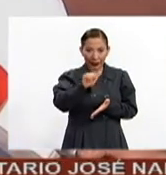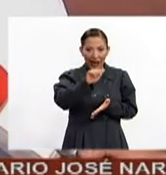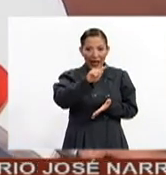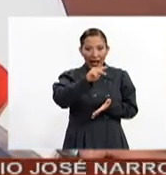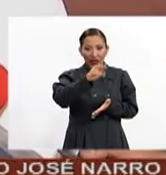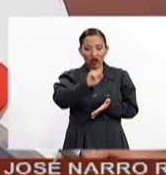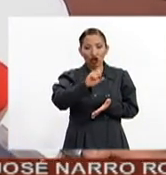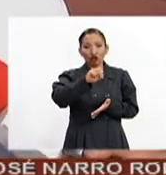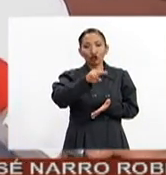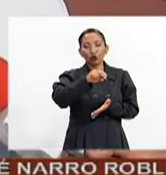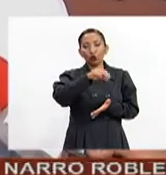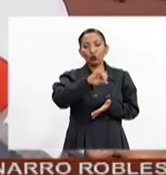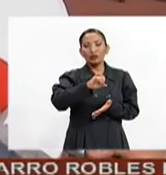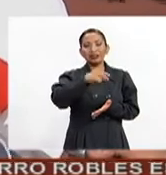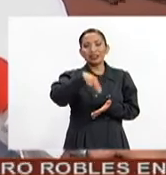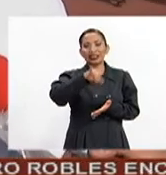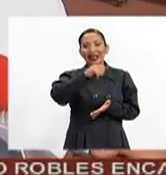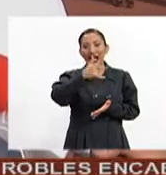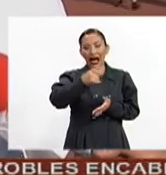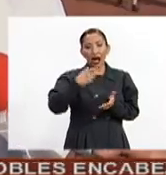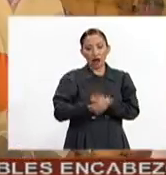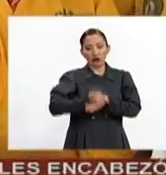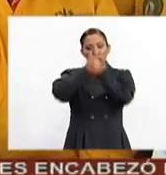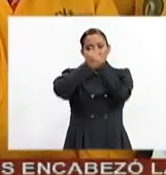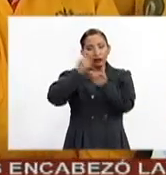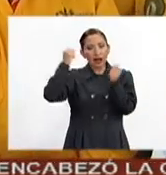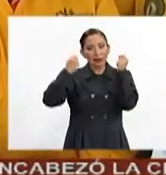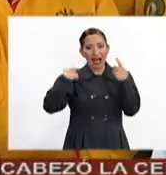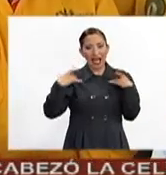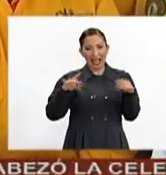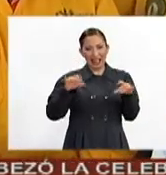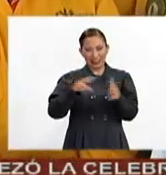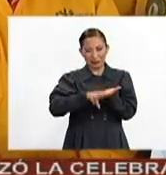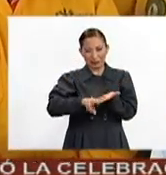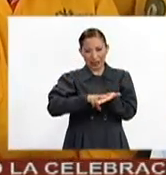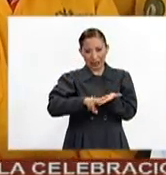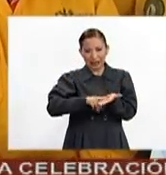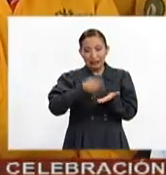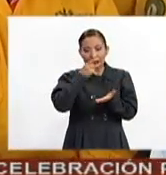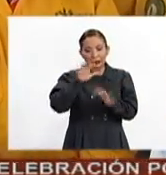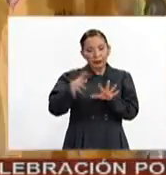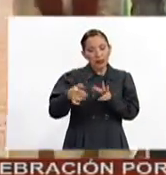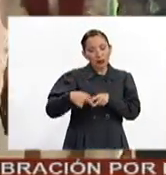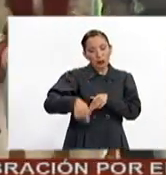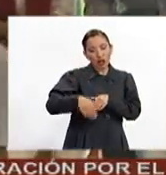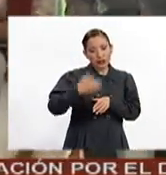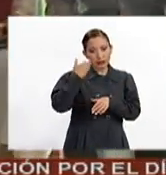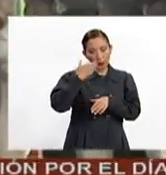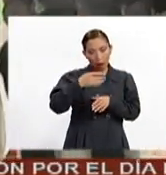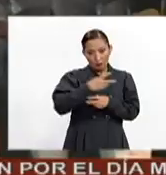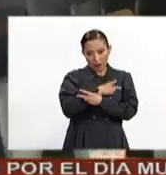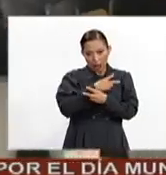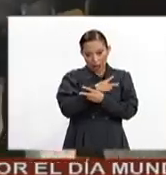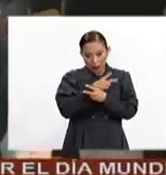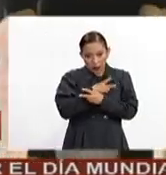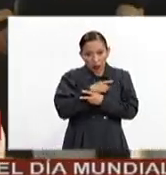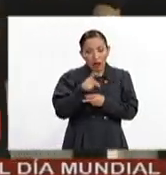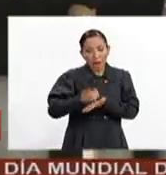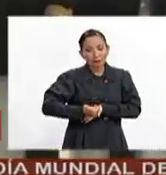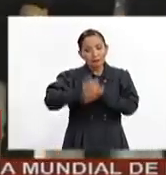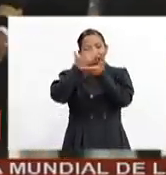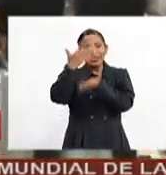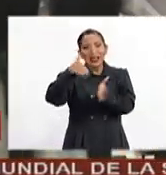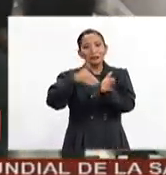Alejandro Zúñiga, director de Atención y Auxilio al Turismo de Los Ángeles Verdes, señaló que estiman que durante este periodo vacacional